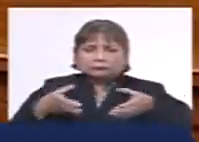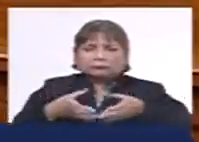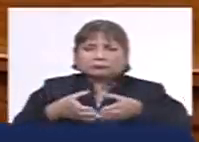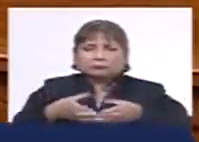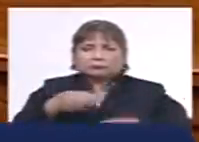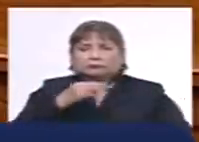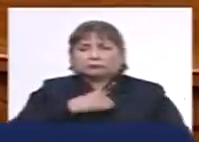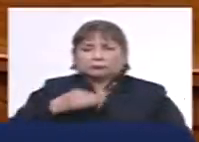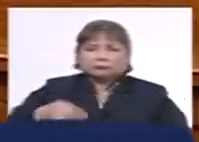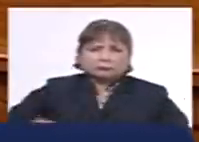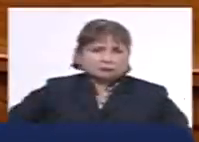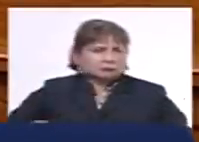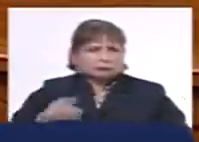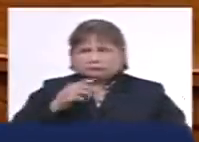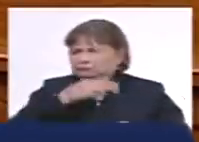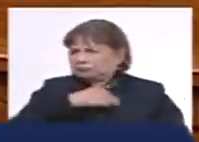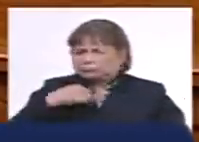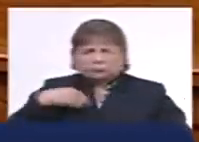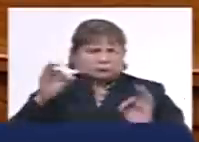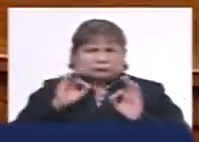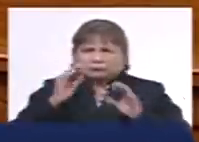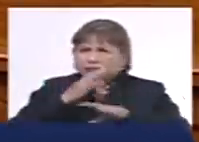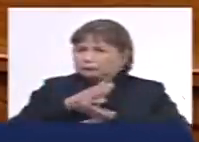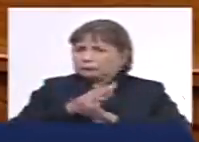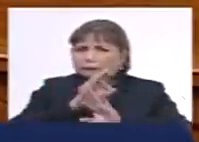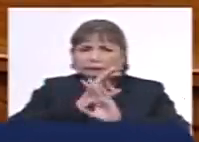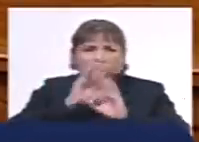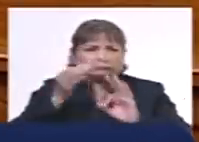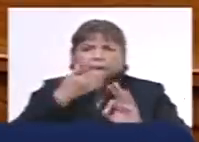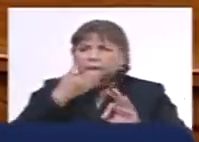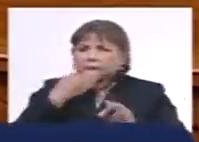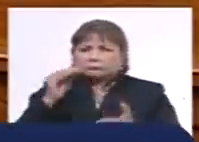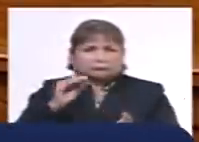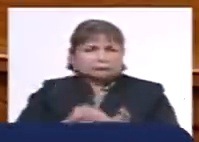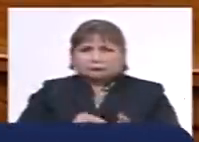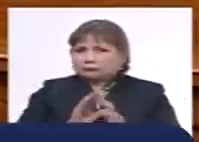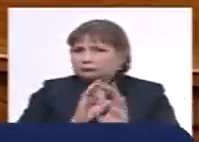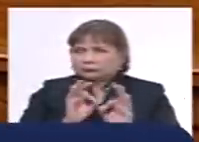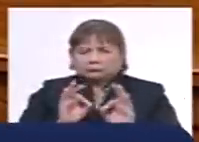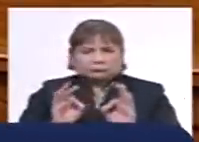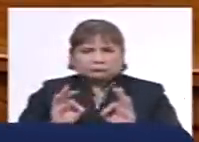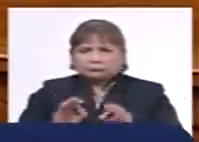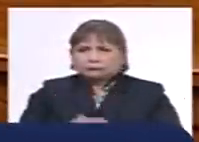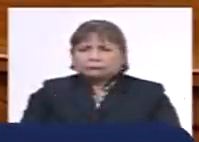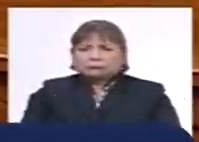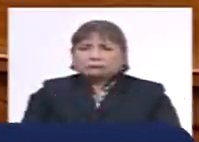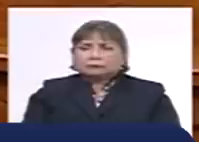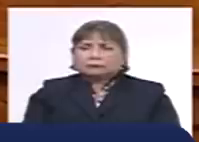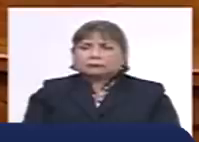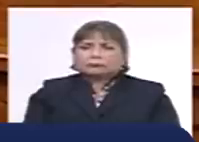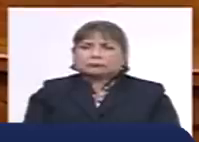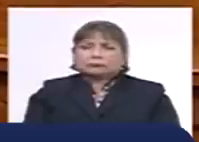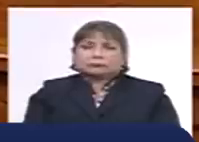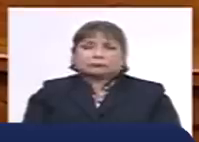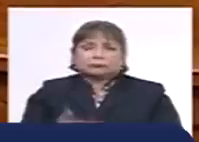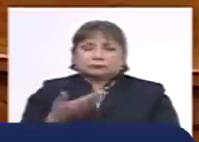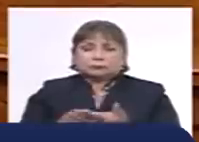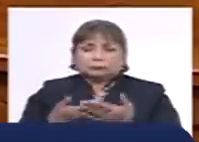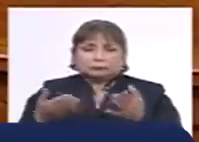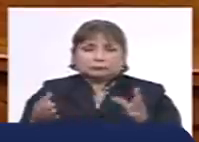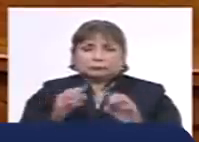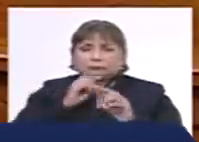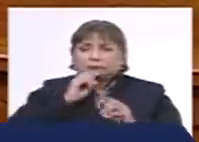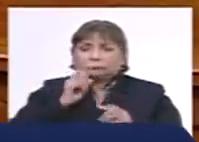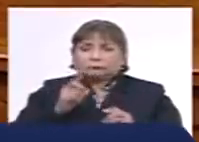de Ministros. No interviene nadie más, ¿no?, en esa toma